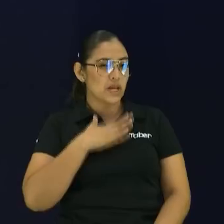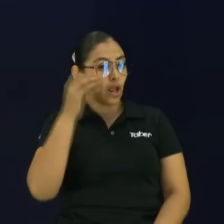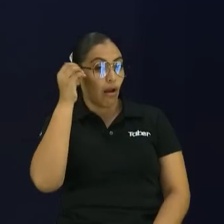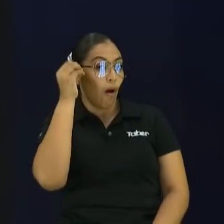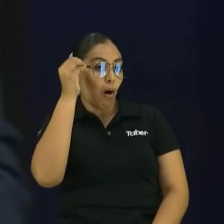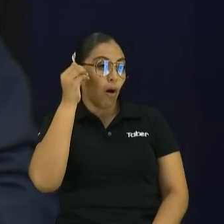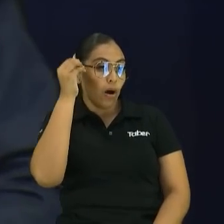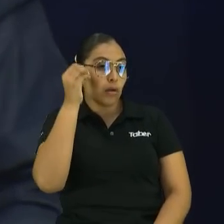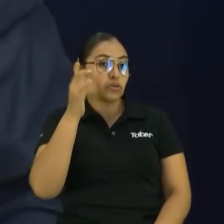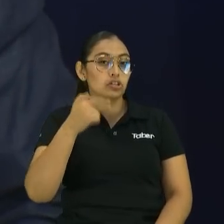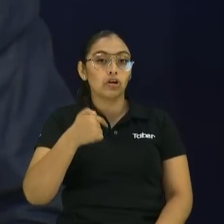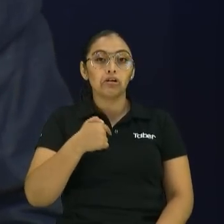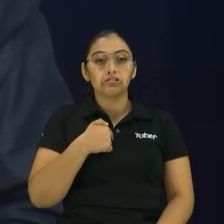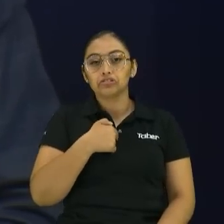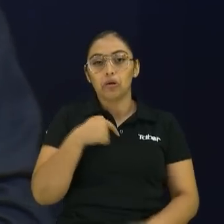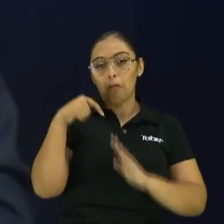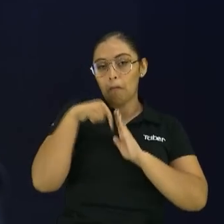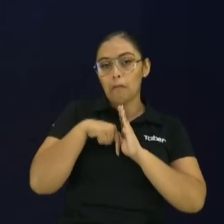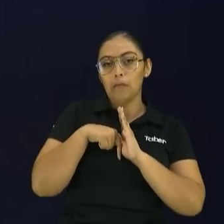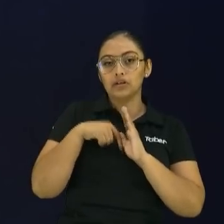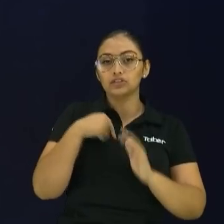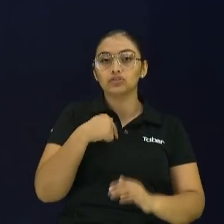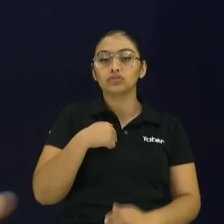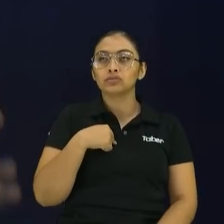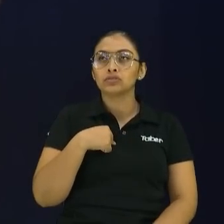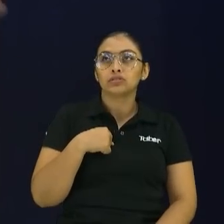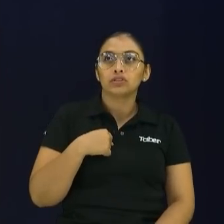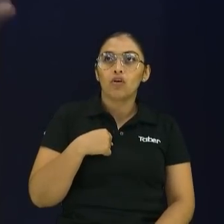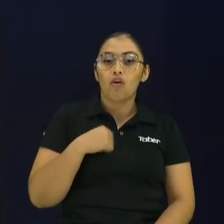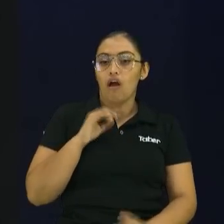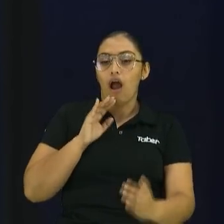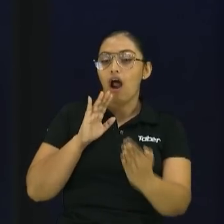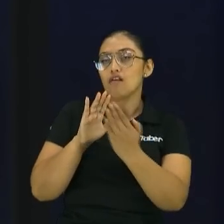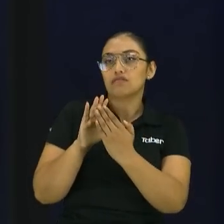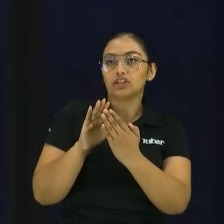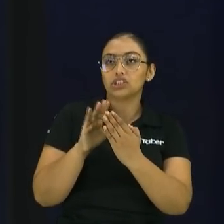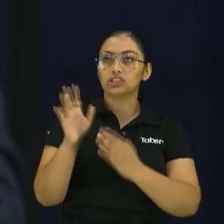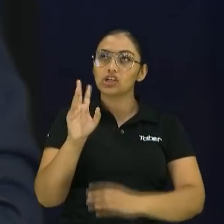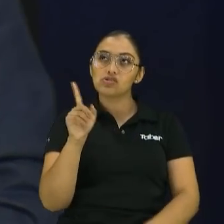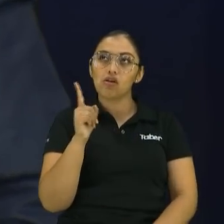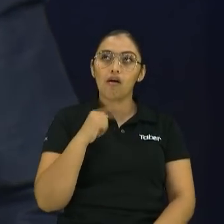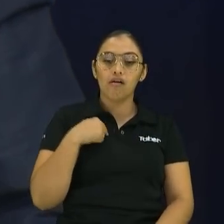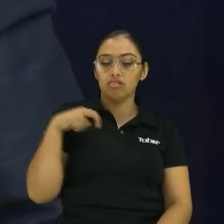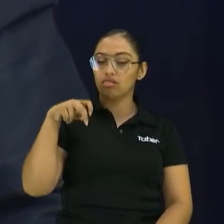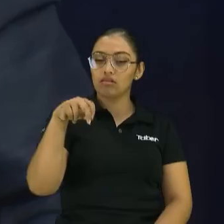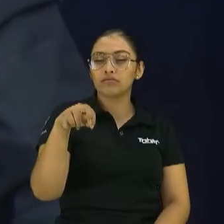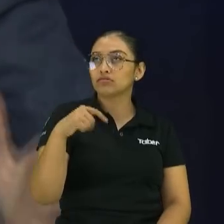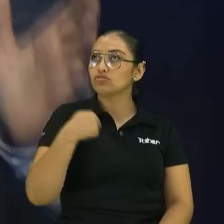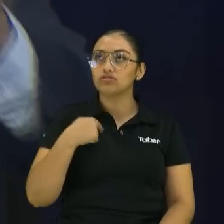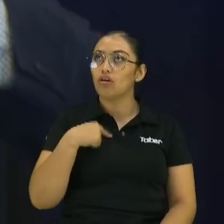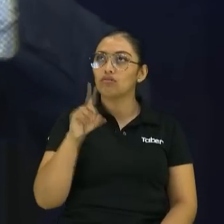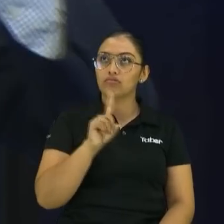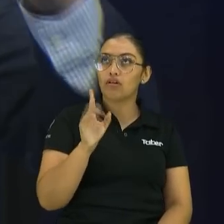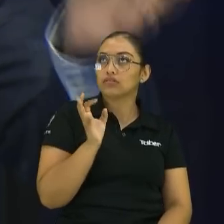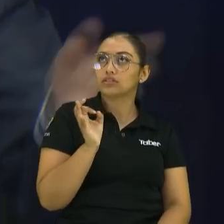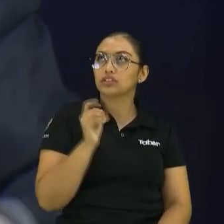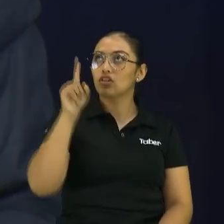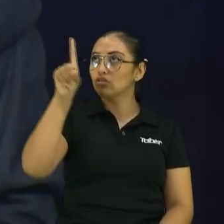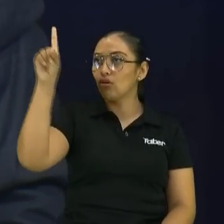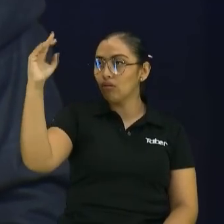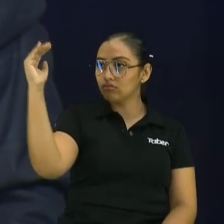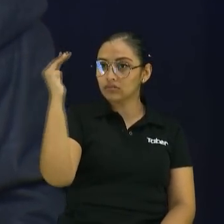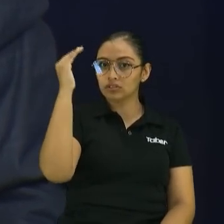no yo voy de aquí voy a orar porque yo no tengo que pasar al frente Dios lo hoy a uno hasta en el excusado Dios la Oye uno y usted tiene su propia